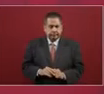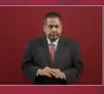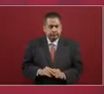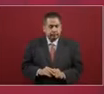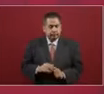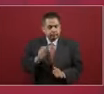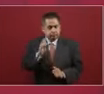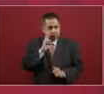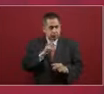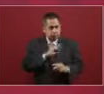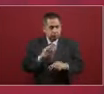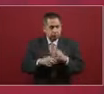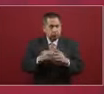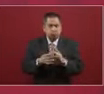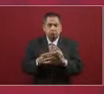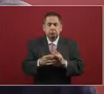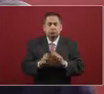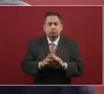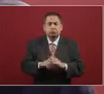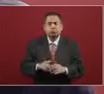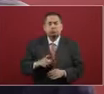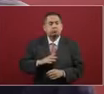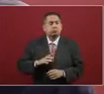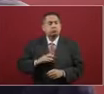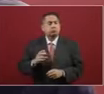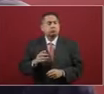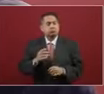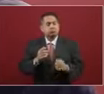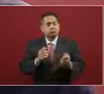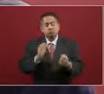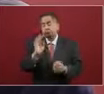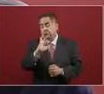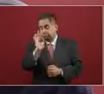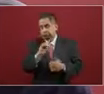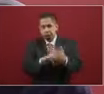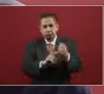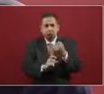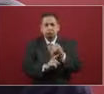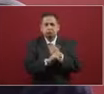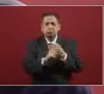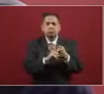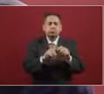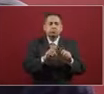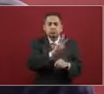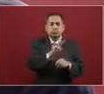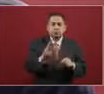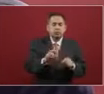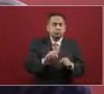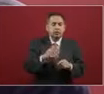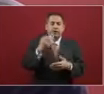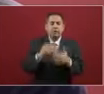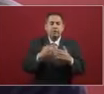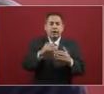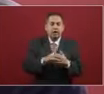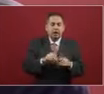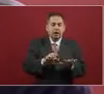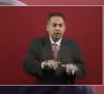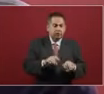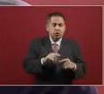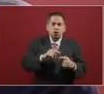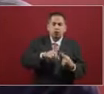puede ser que haya habido problemas de actualización. Se va a corregir,